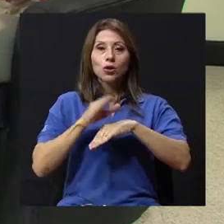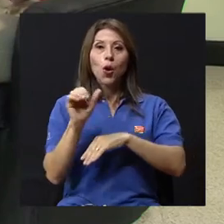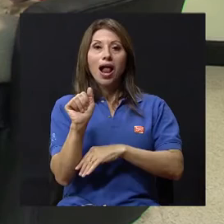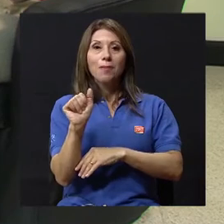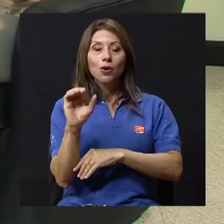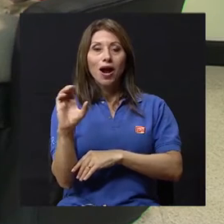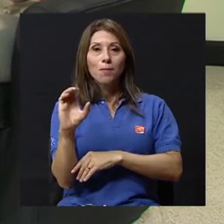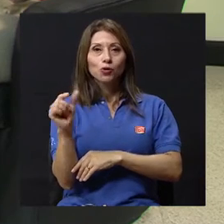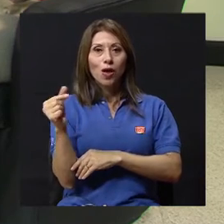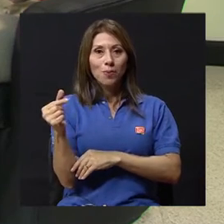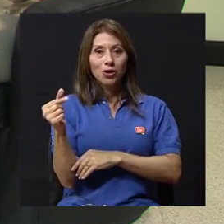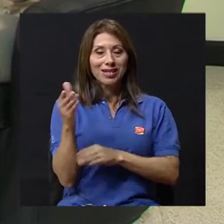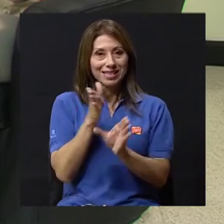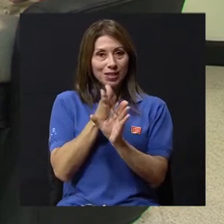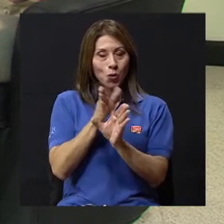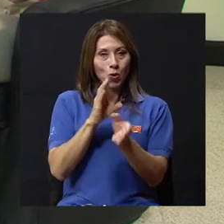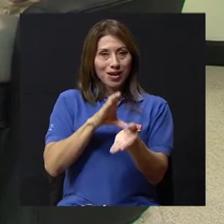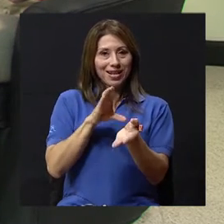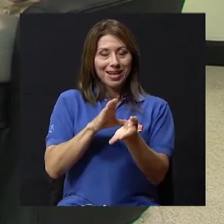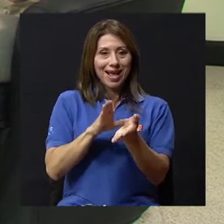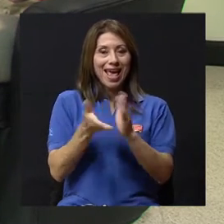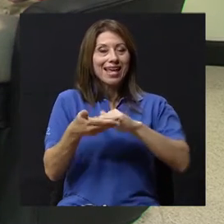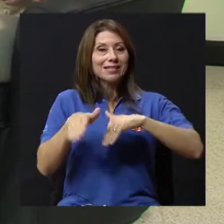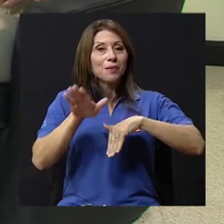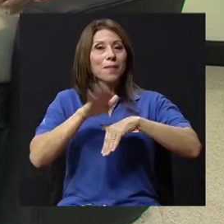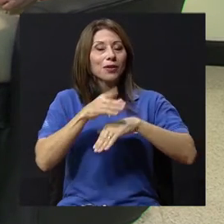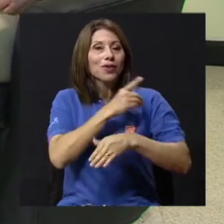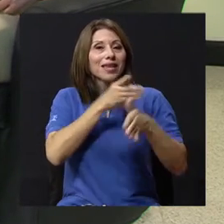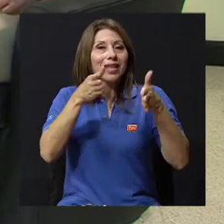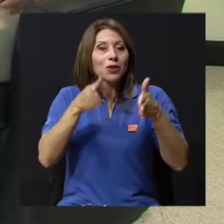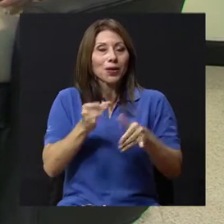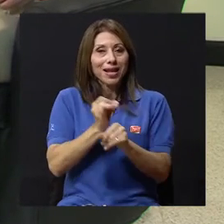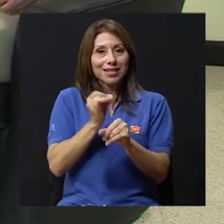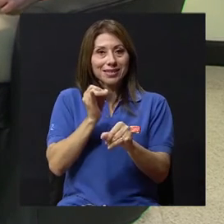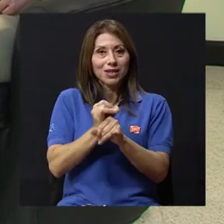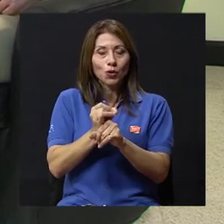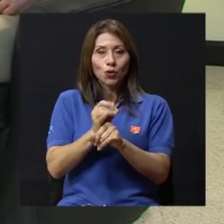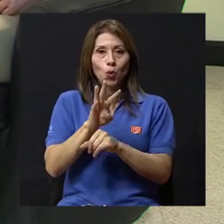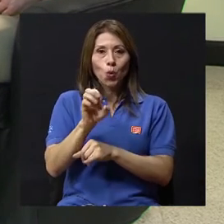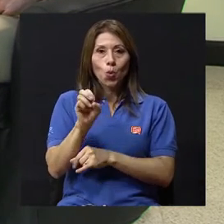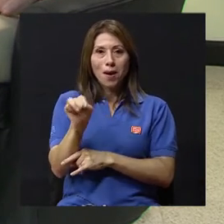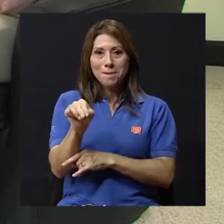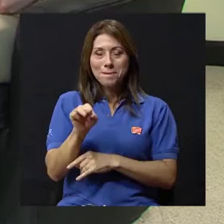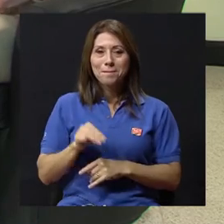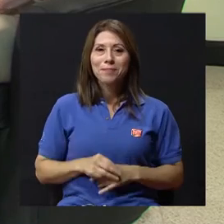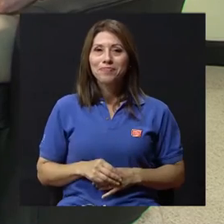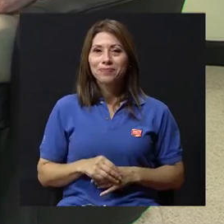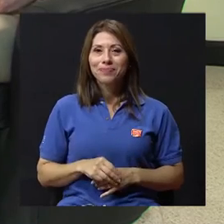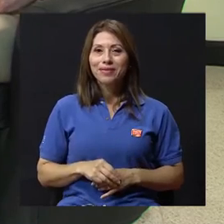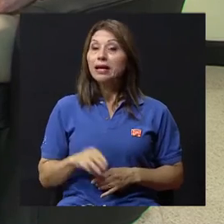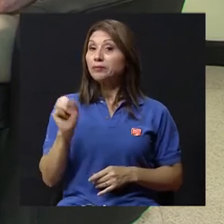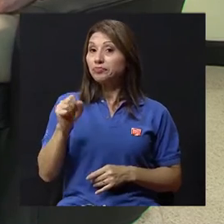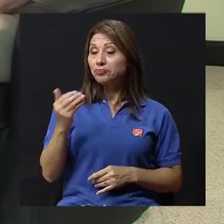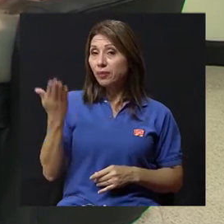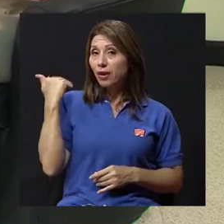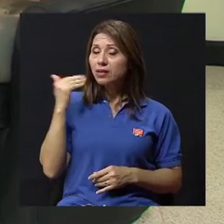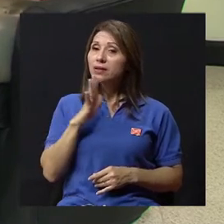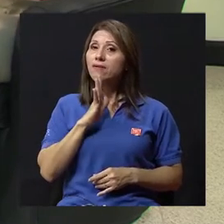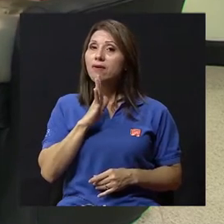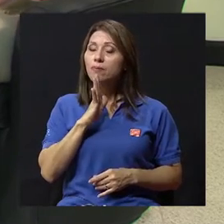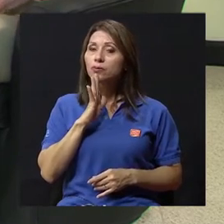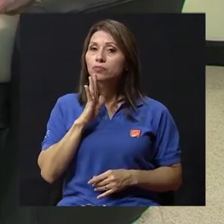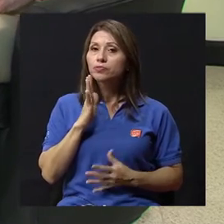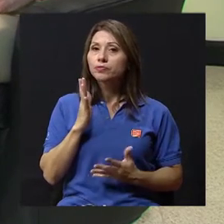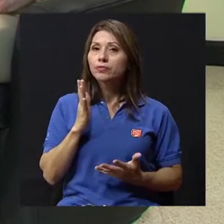psicólogo clínico, experto y director del Instituto WEM. Don Álvaro, bueno, en el bloque pasado comentábamos de que, bueno, usted